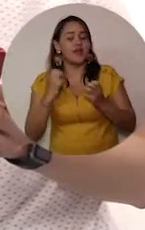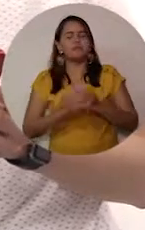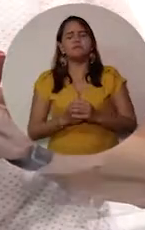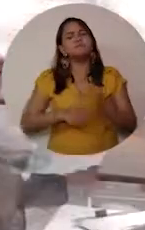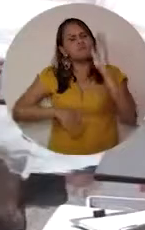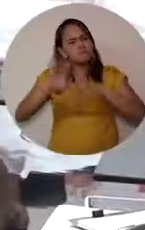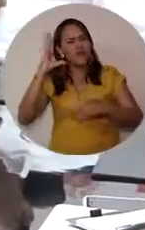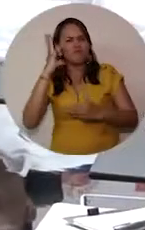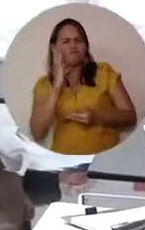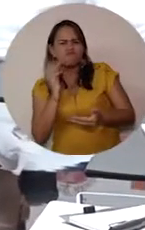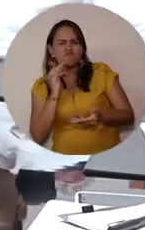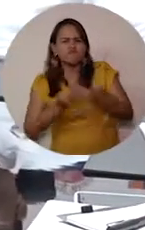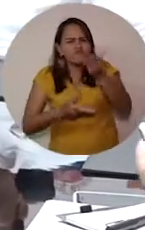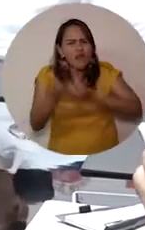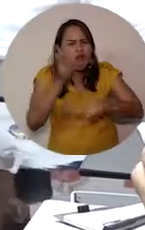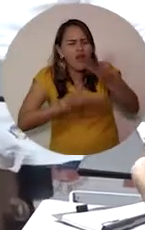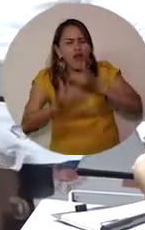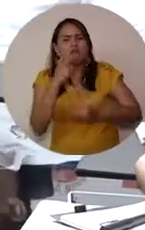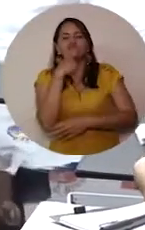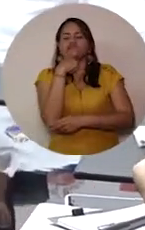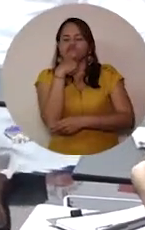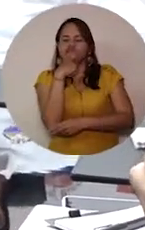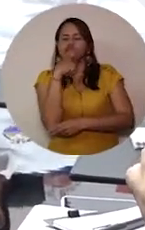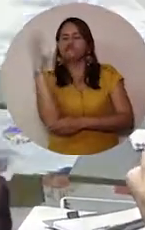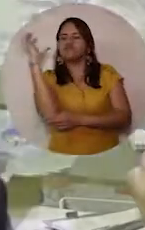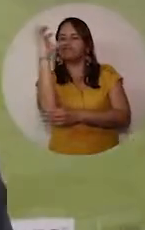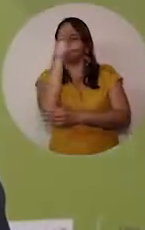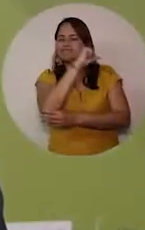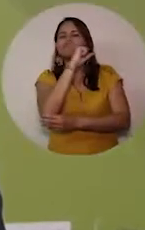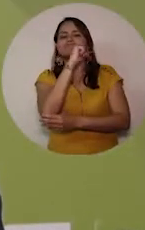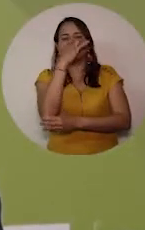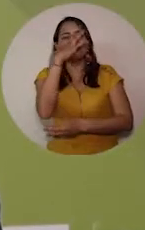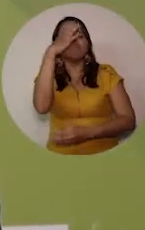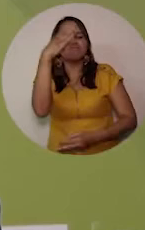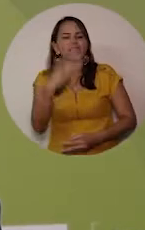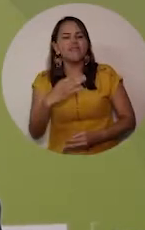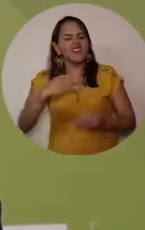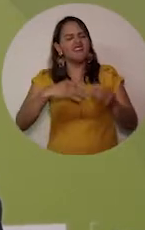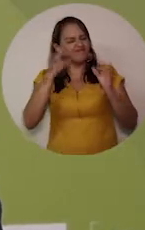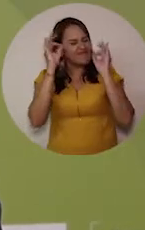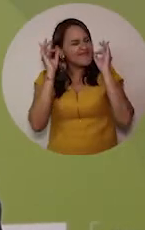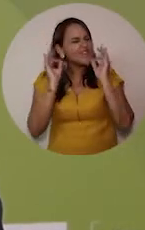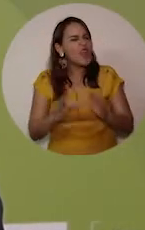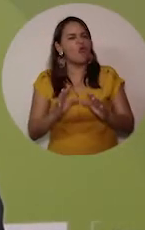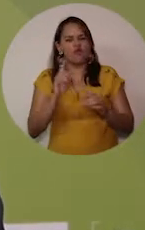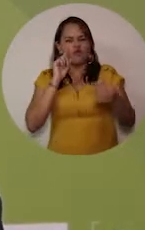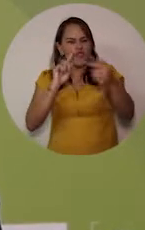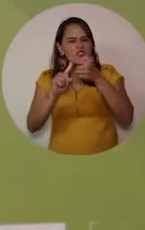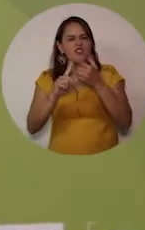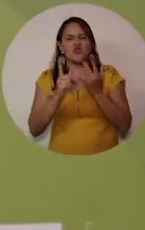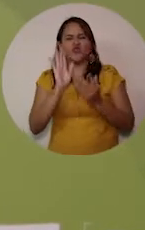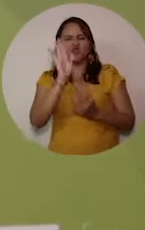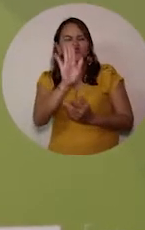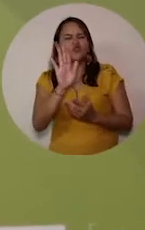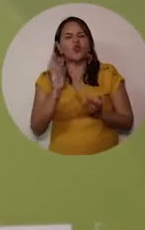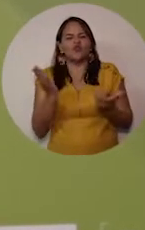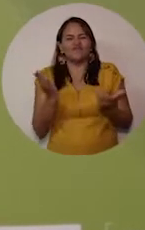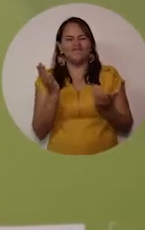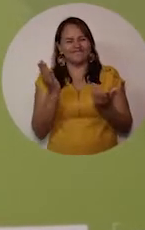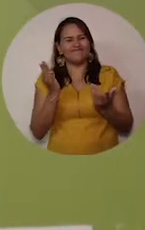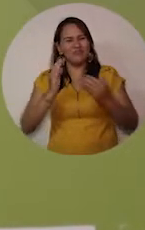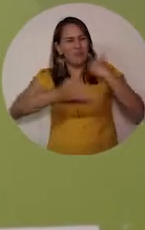compartido aseguran sin duda alguna que con mucho éxito van a